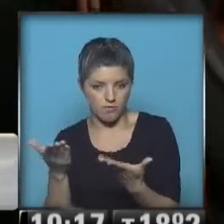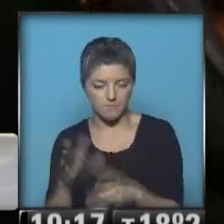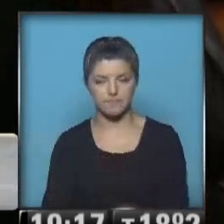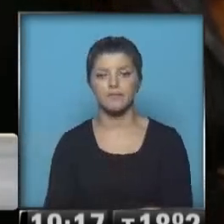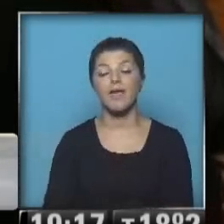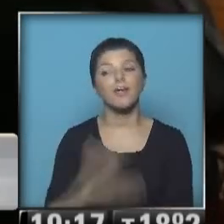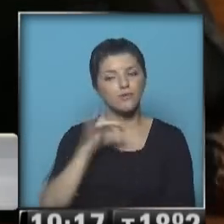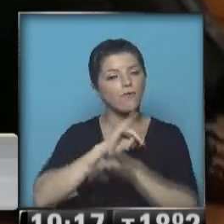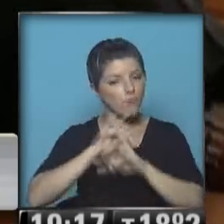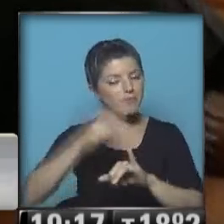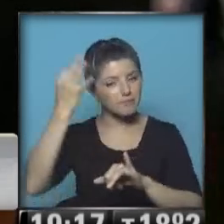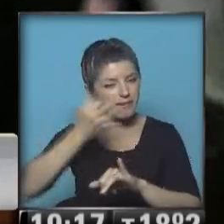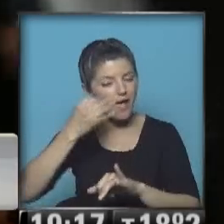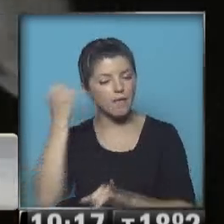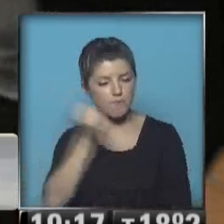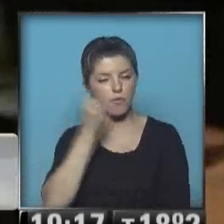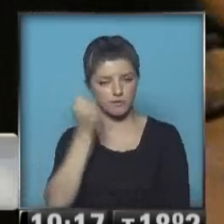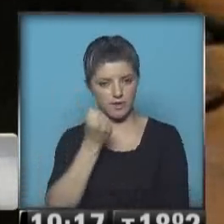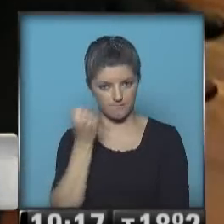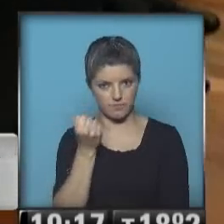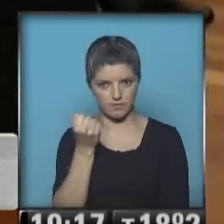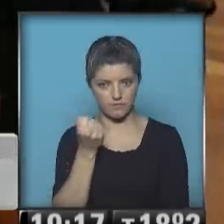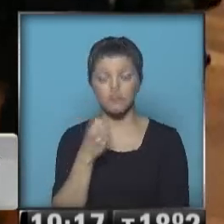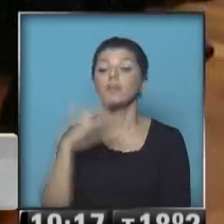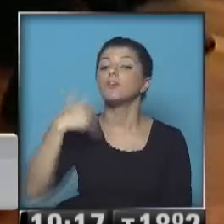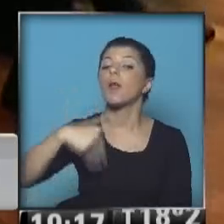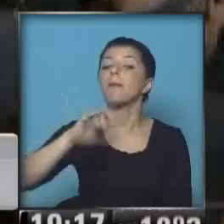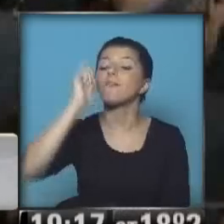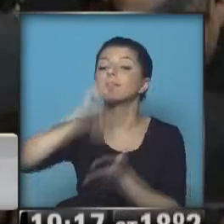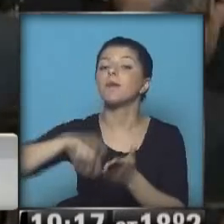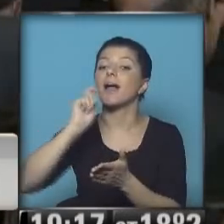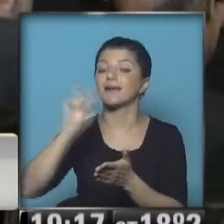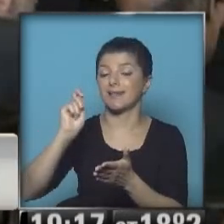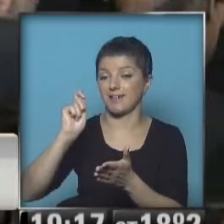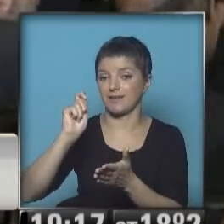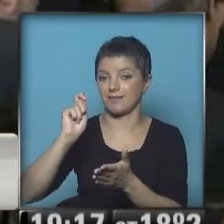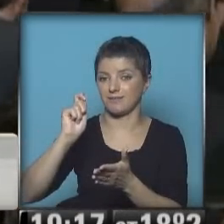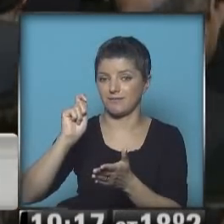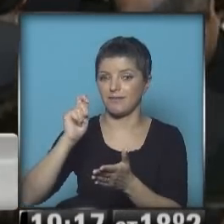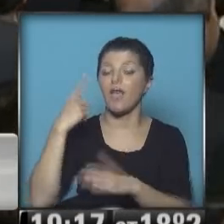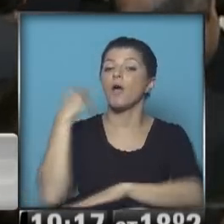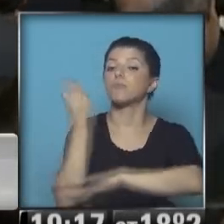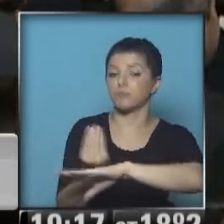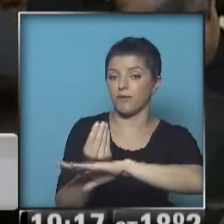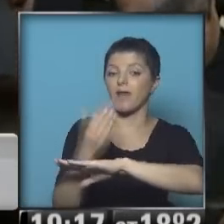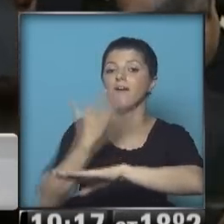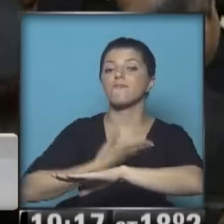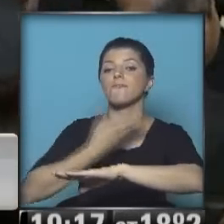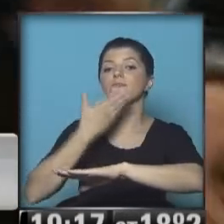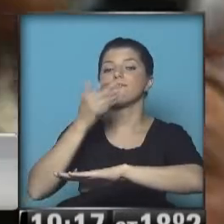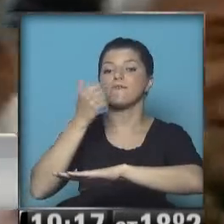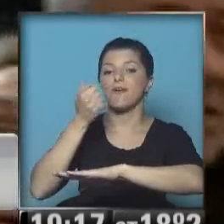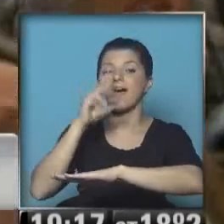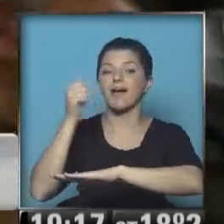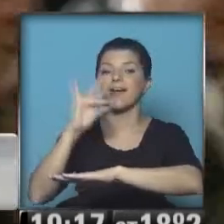Datos realmente muy importantes. Y firmará a continuación también el señor apoderado de Faraday, Ricardo Greco. Cable